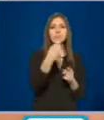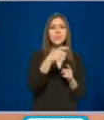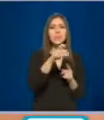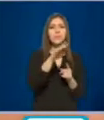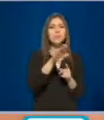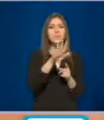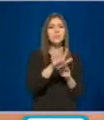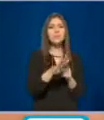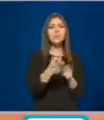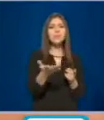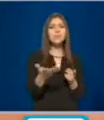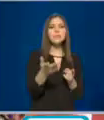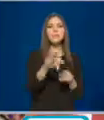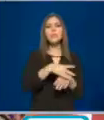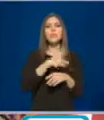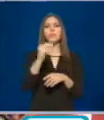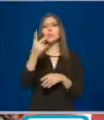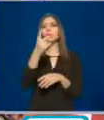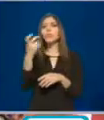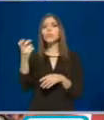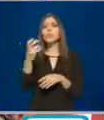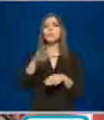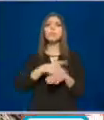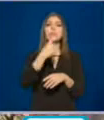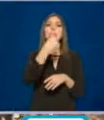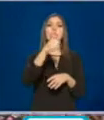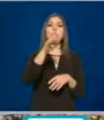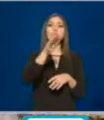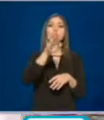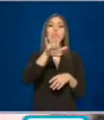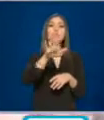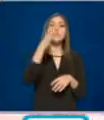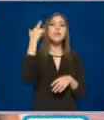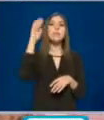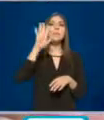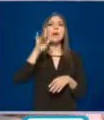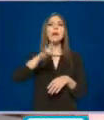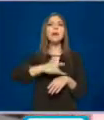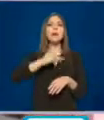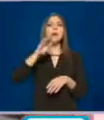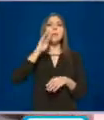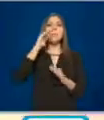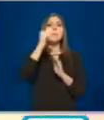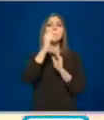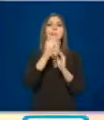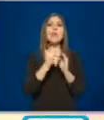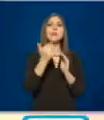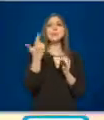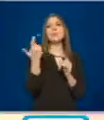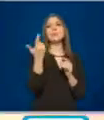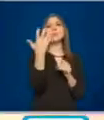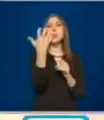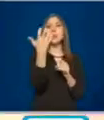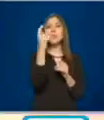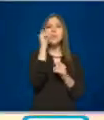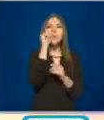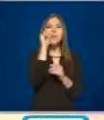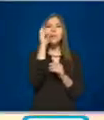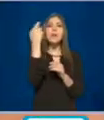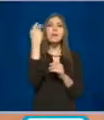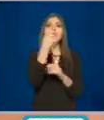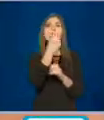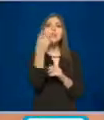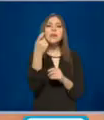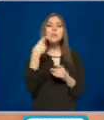como que son 100. Ay, ya sé. ¿Hay una lista de precios psicológicos que podamos ver? ¿Cómo la buscamos? O... No, pues es muy interesante.